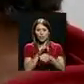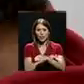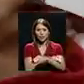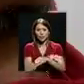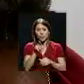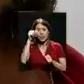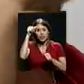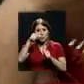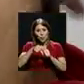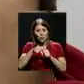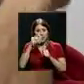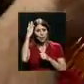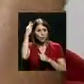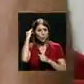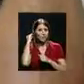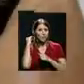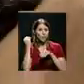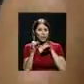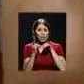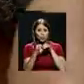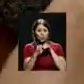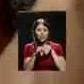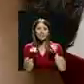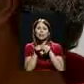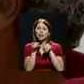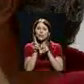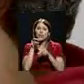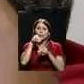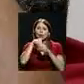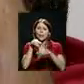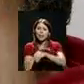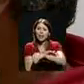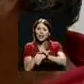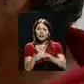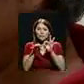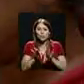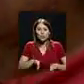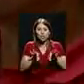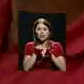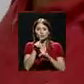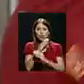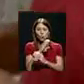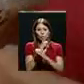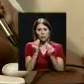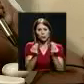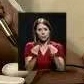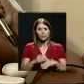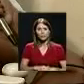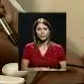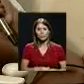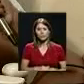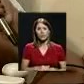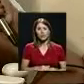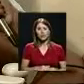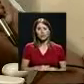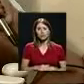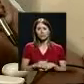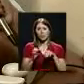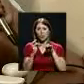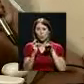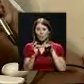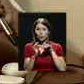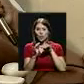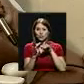recuerde el cuero cabelludo y las uñas forman parte de su piel y es fundamental que les dé el cuidado adecuado en cuanto a las uñas